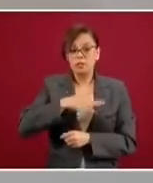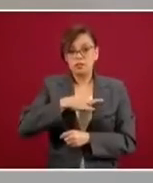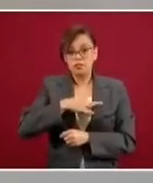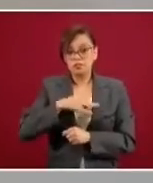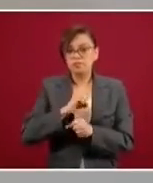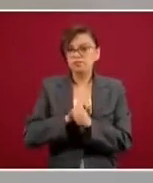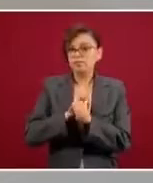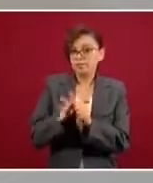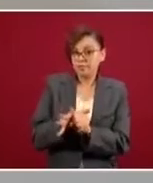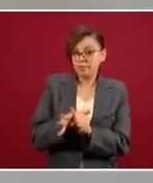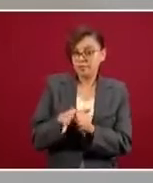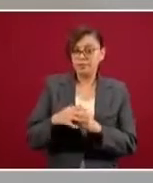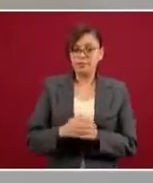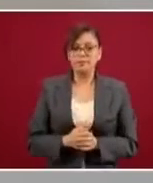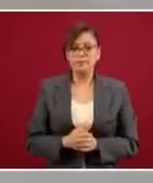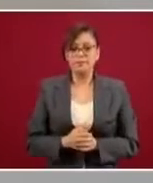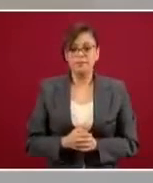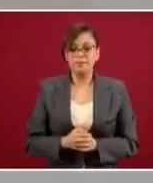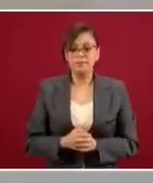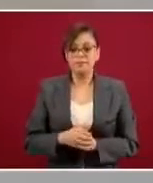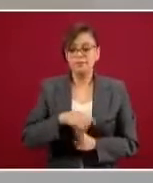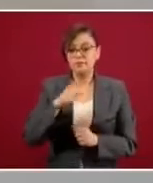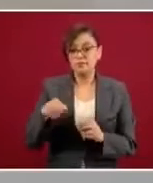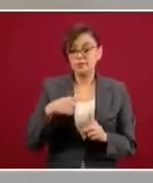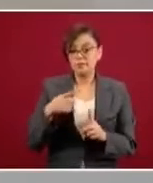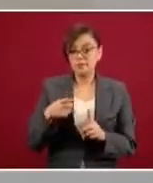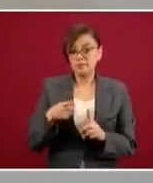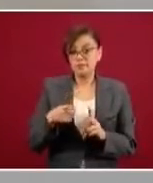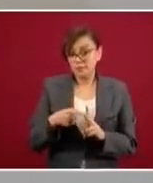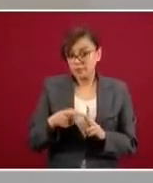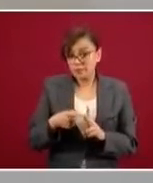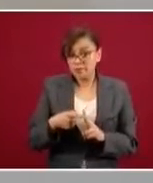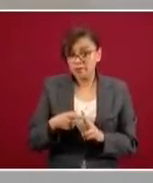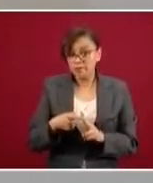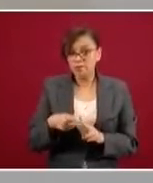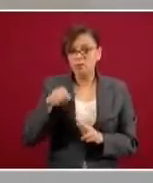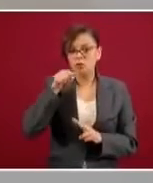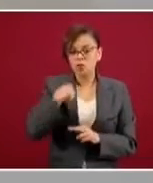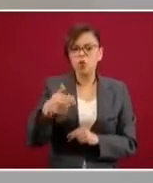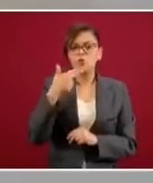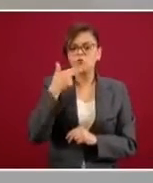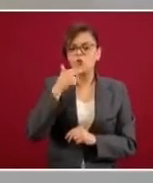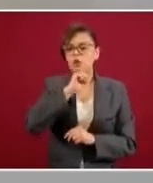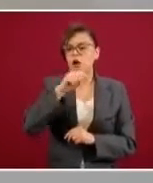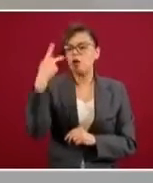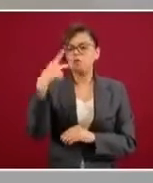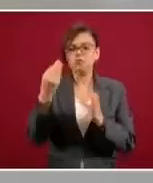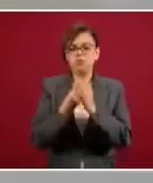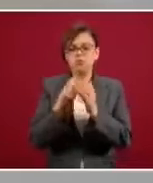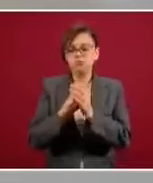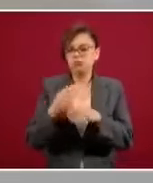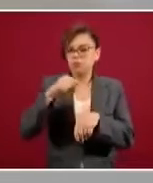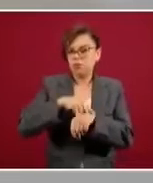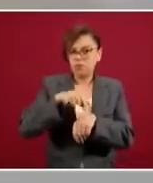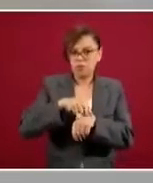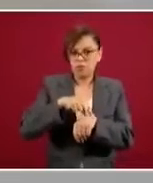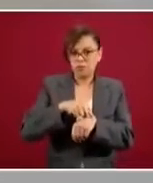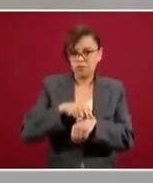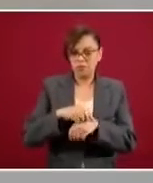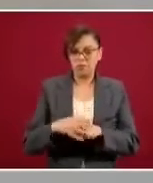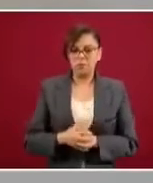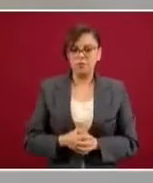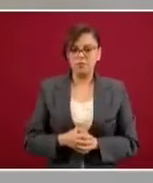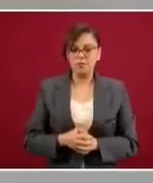SARS-CoV-2. Segundo, un elemento que es de uso médico, no es tan trascendente para la